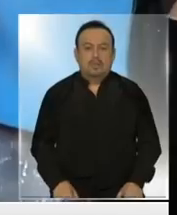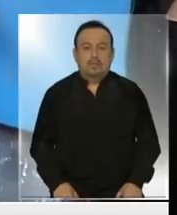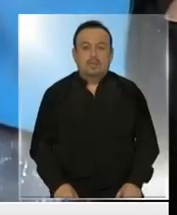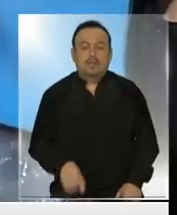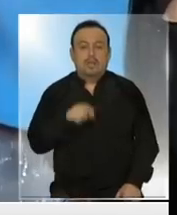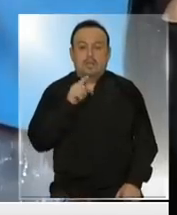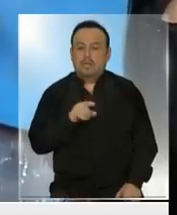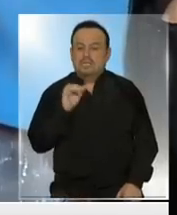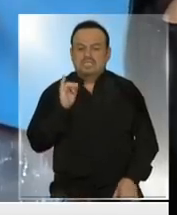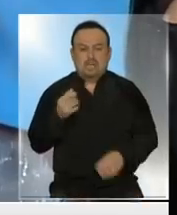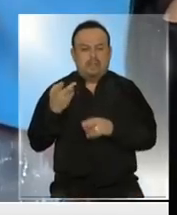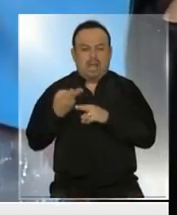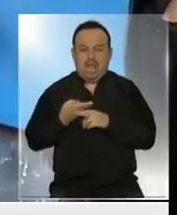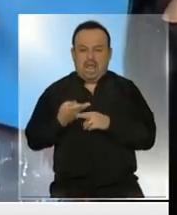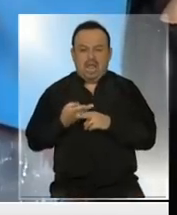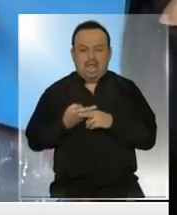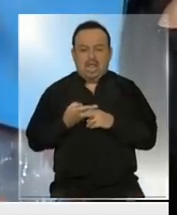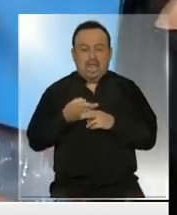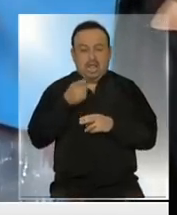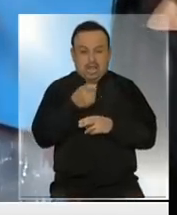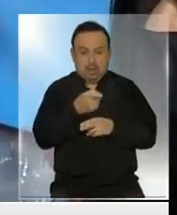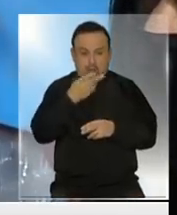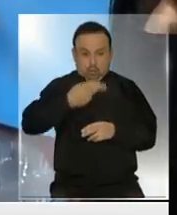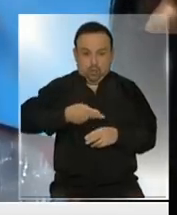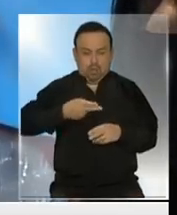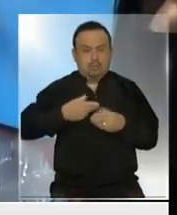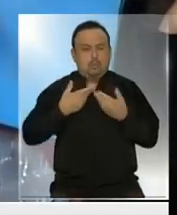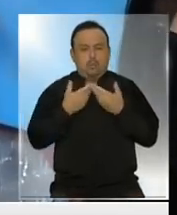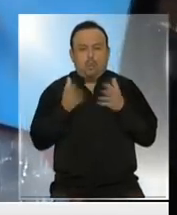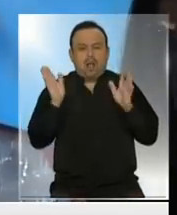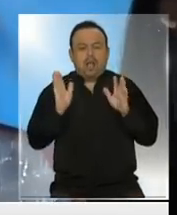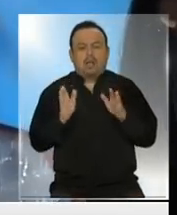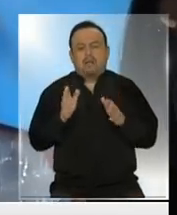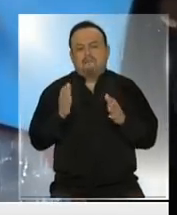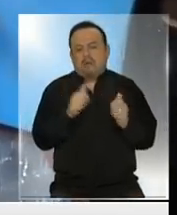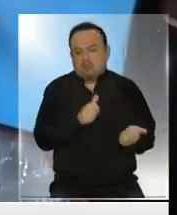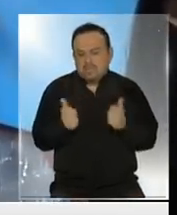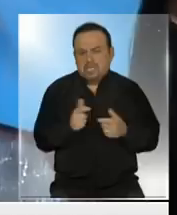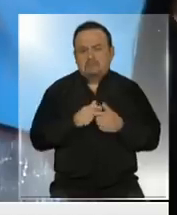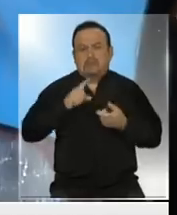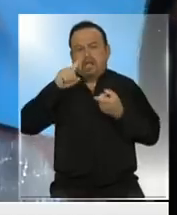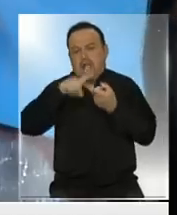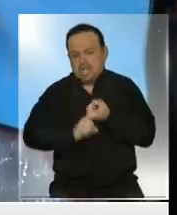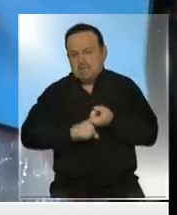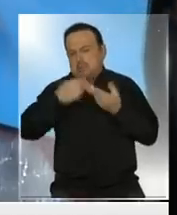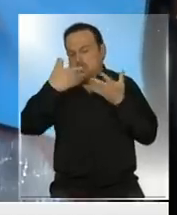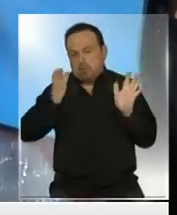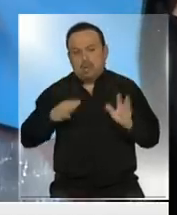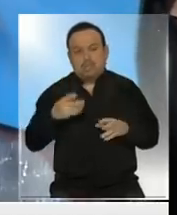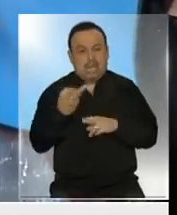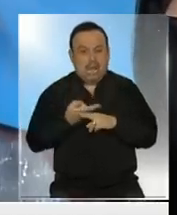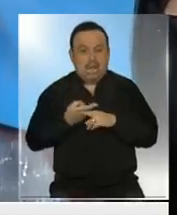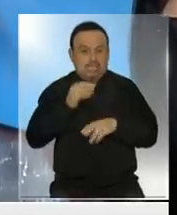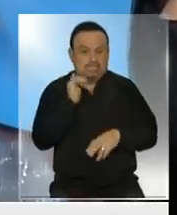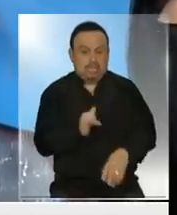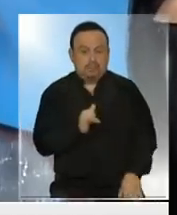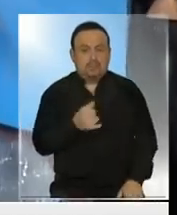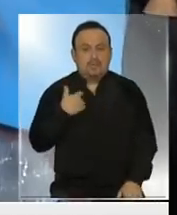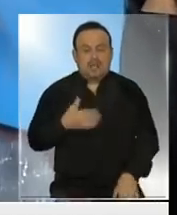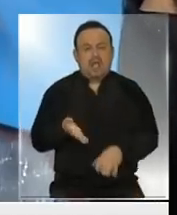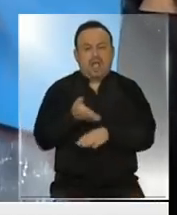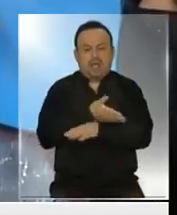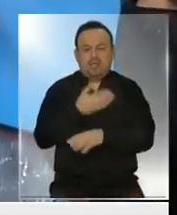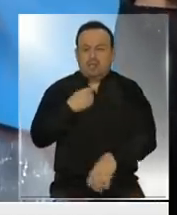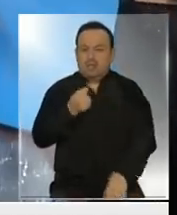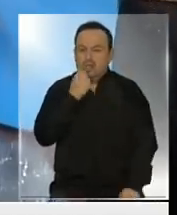arriendan para eventos obviamente y la situación nosotros lo habíamos denunciado ya